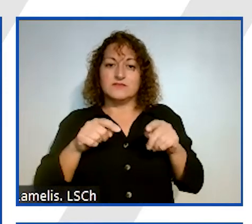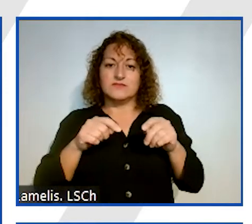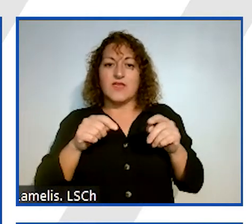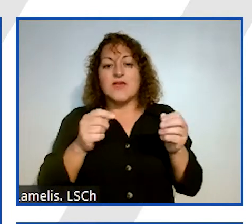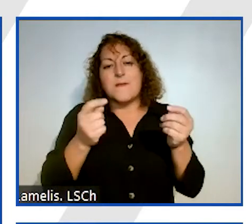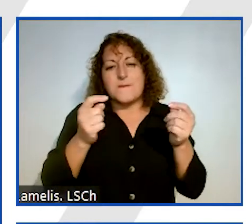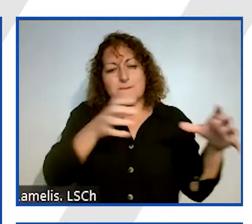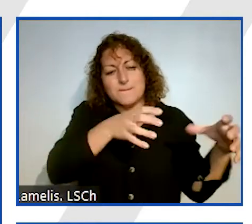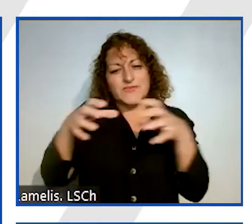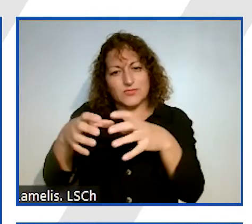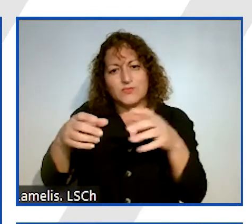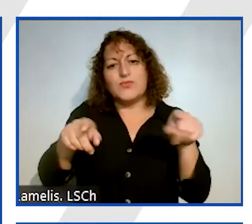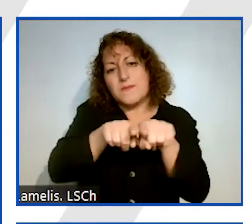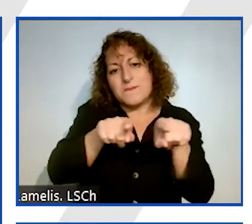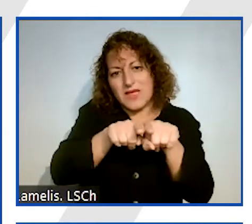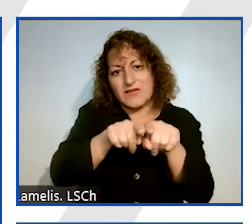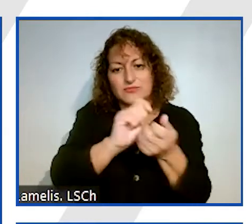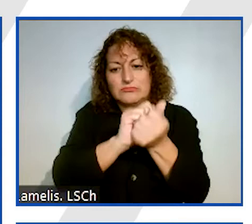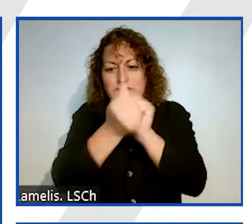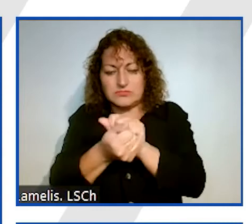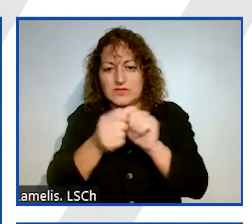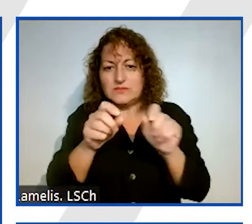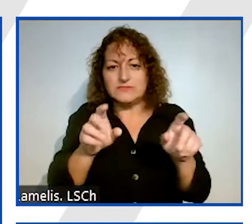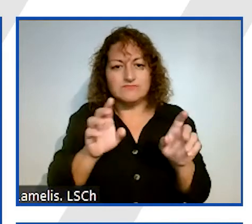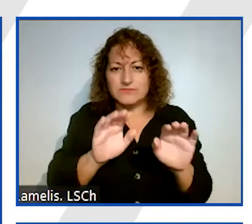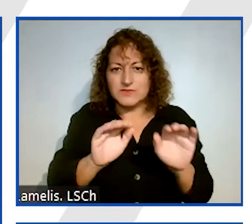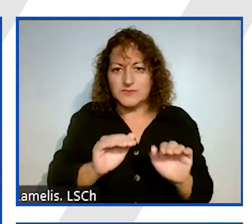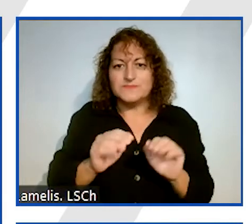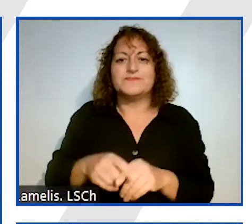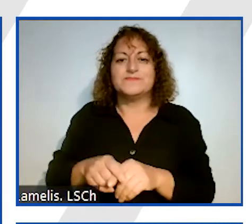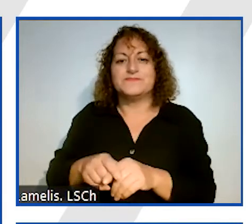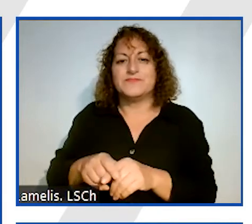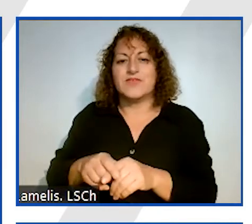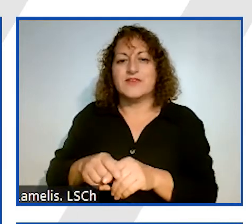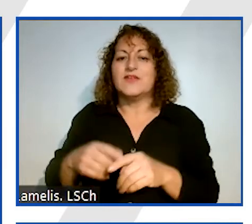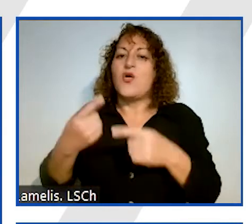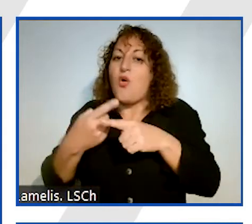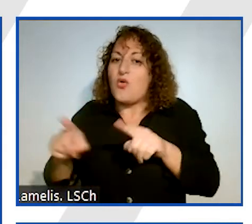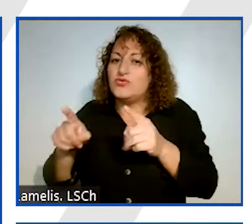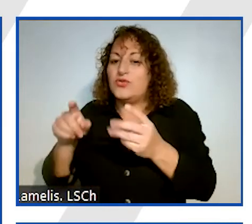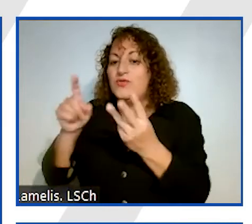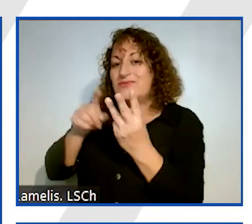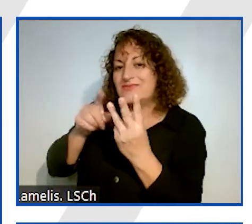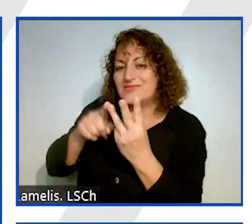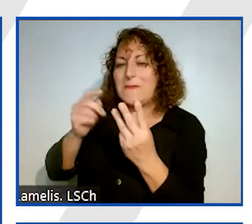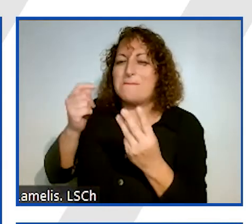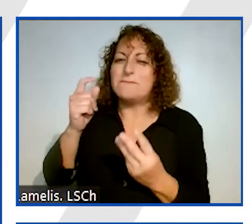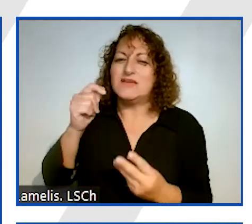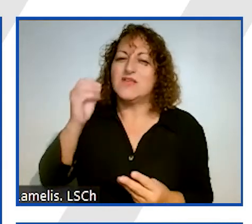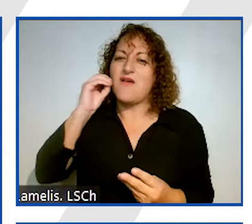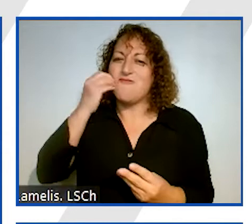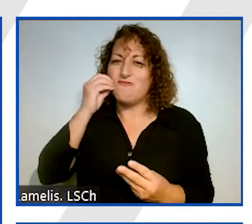grupos hermanos. Los tiburones y las rayas básicamente son lo mismo. Y tenemos un grupo que es el abuelo de los tiburones, que son las